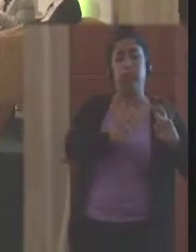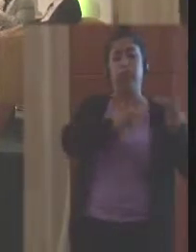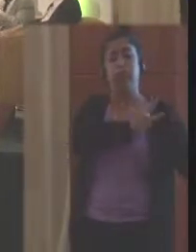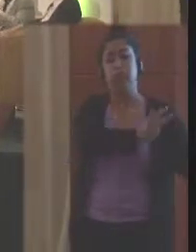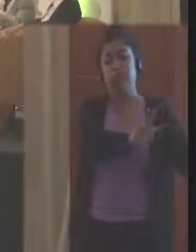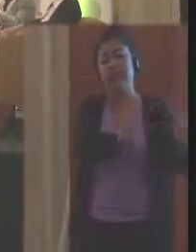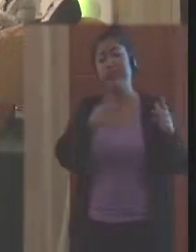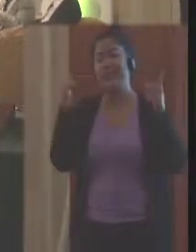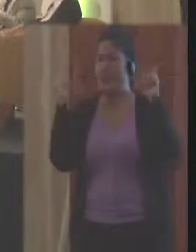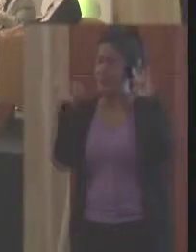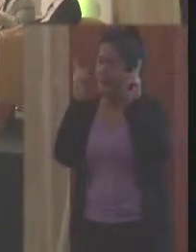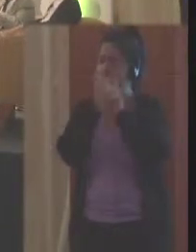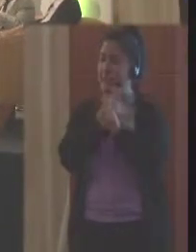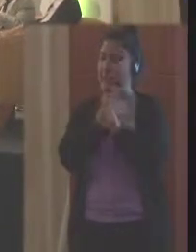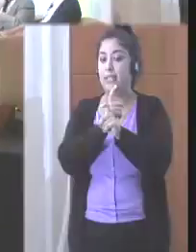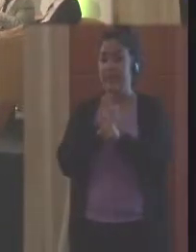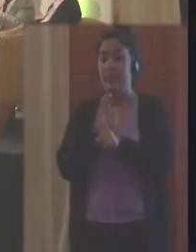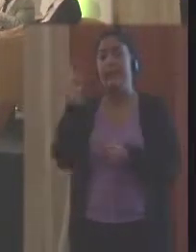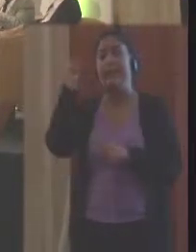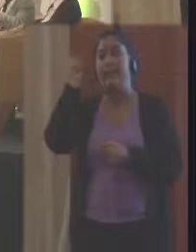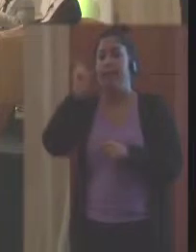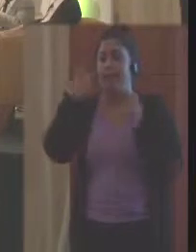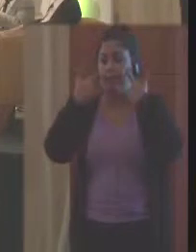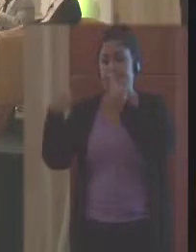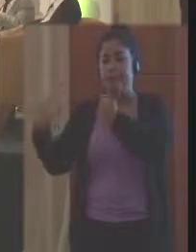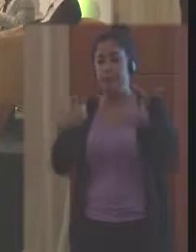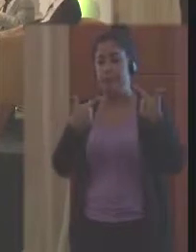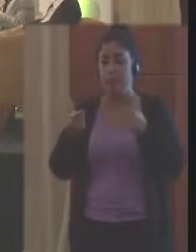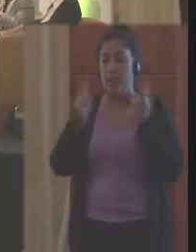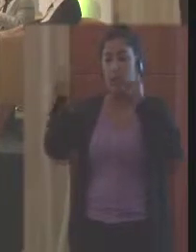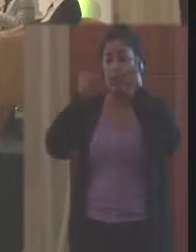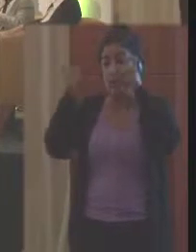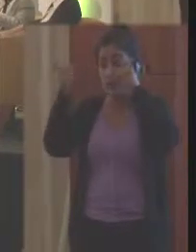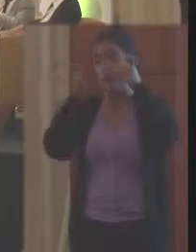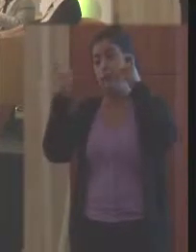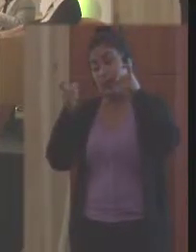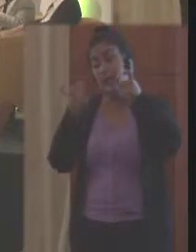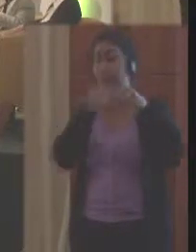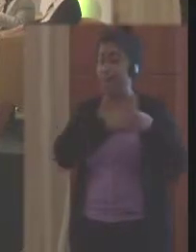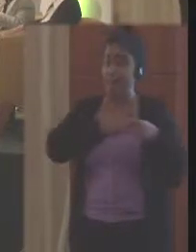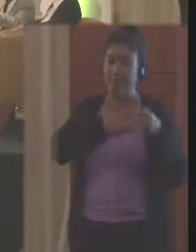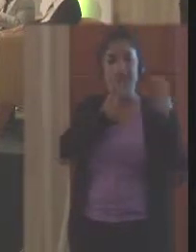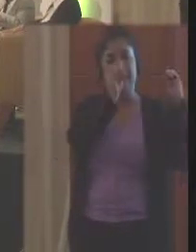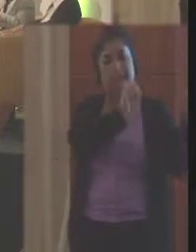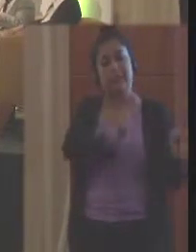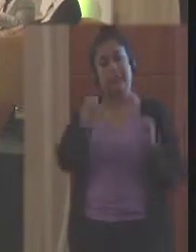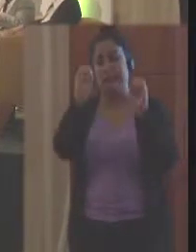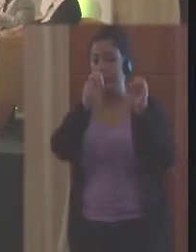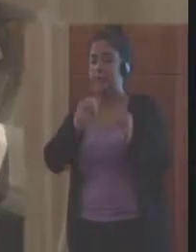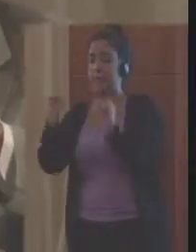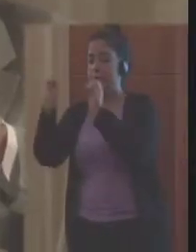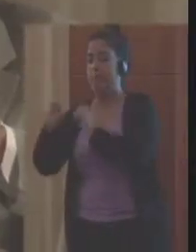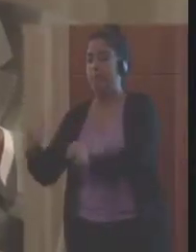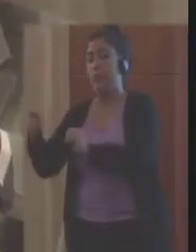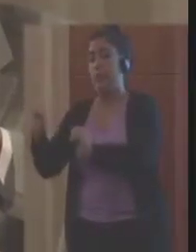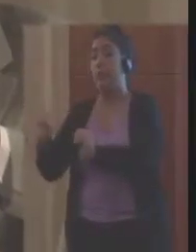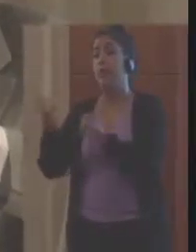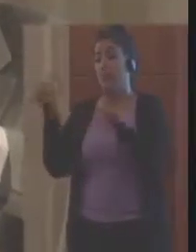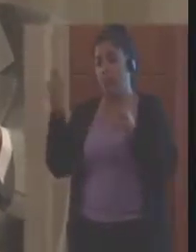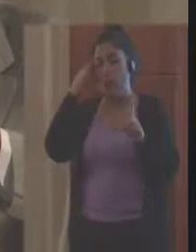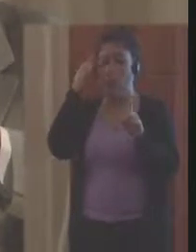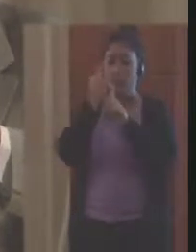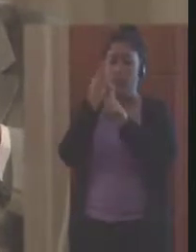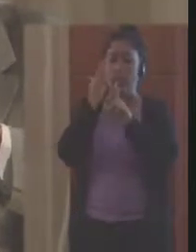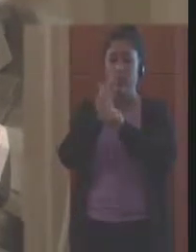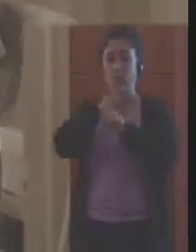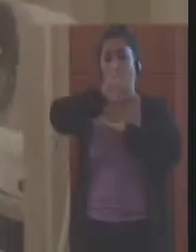anárquico de muchas ciudades, de tal manera que podamos ordenar las cosas y poder hacer un